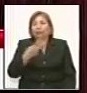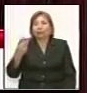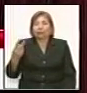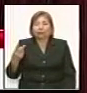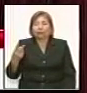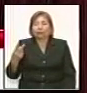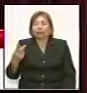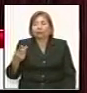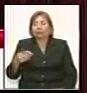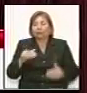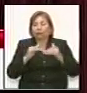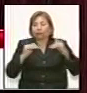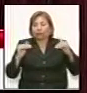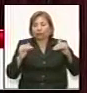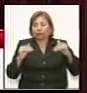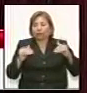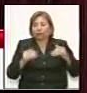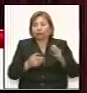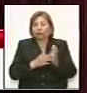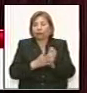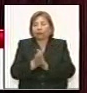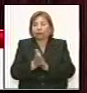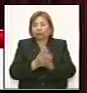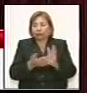vicepresidentes se neutralicen en sus ambiciones.